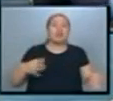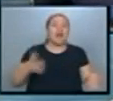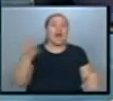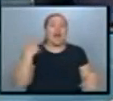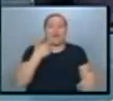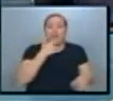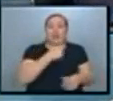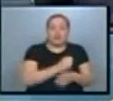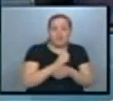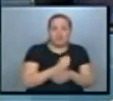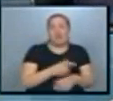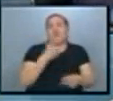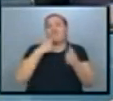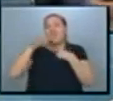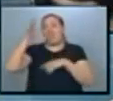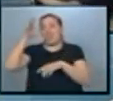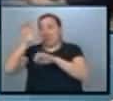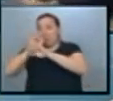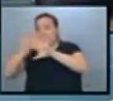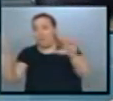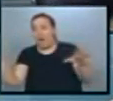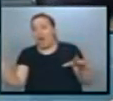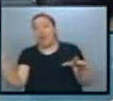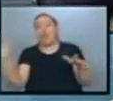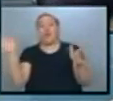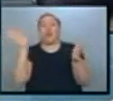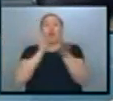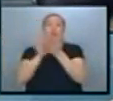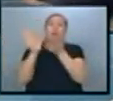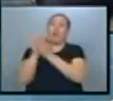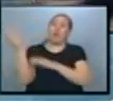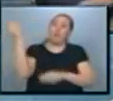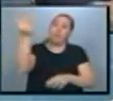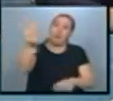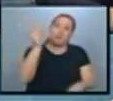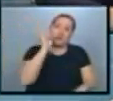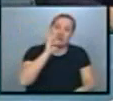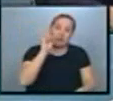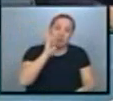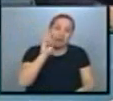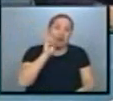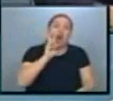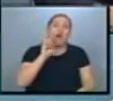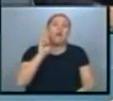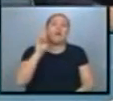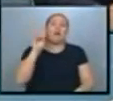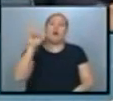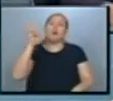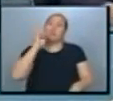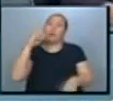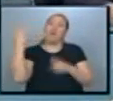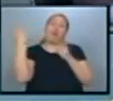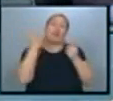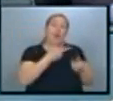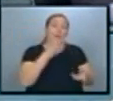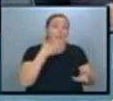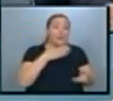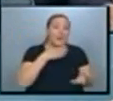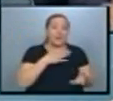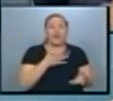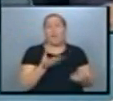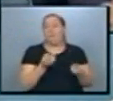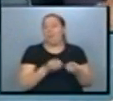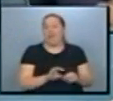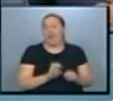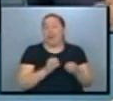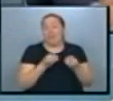Racing, lo vendieron a Italia, no le fue bien. Recaló en Sao Paulo. Sao Paulo lo cede a Boca y arranca con el pie izquierdo. Sí.